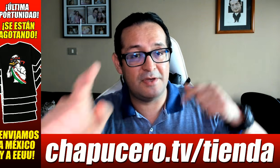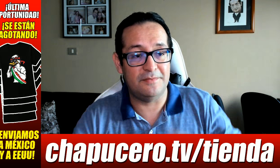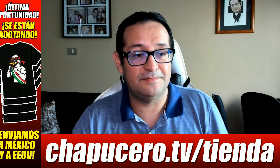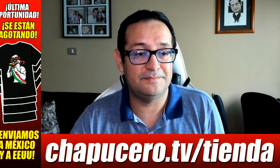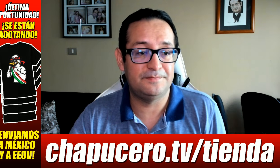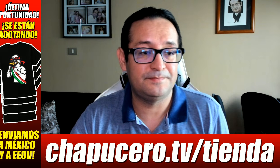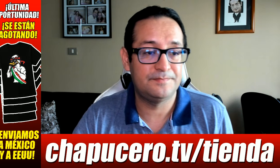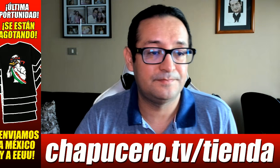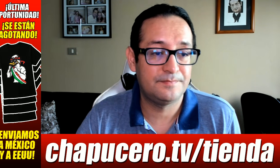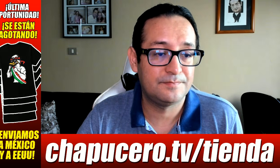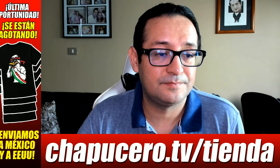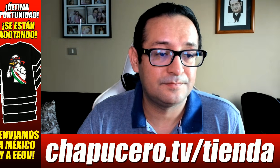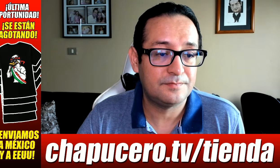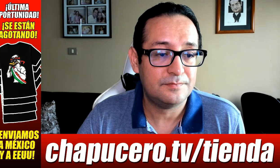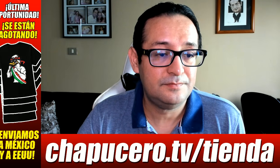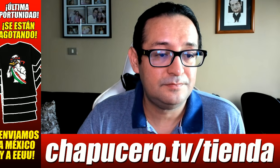el próximo vídeo